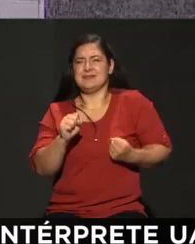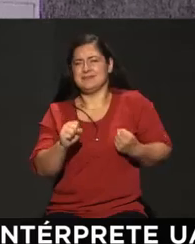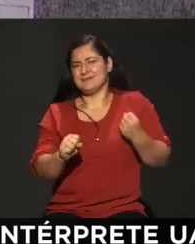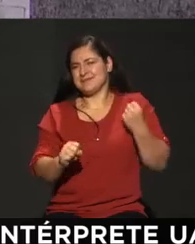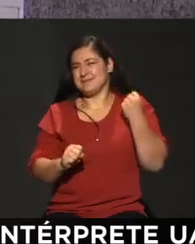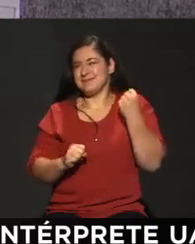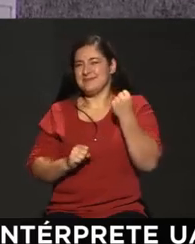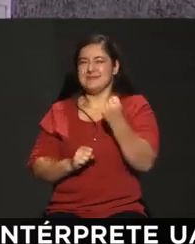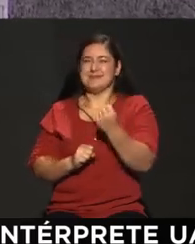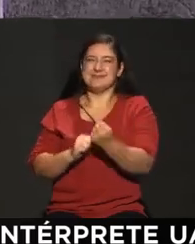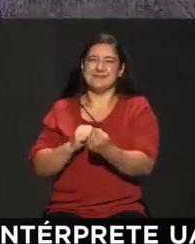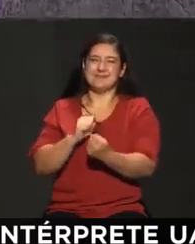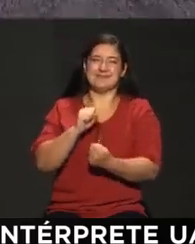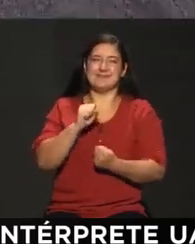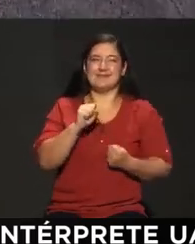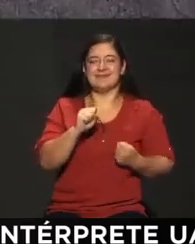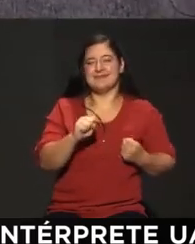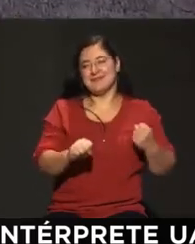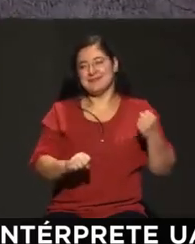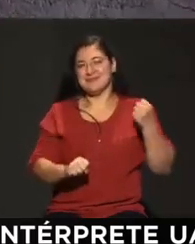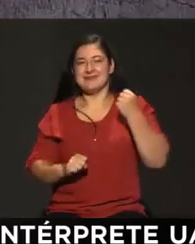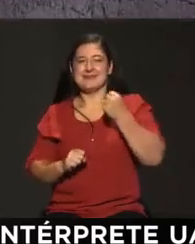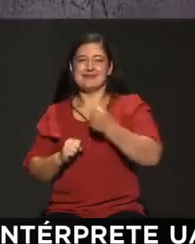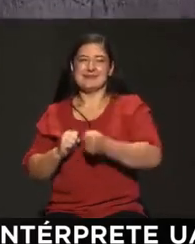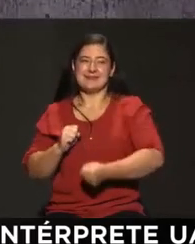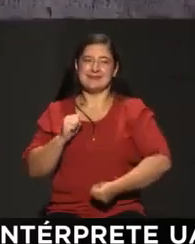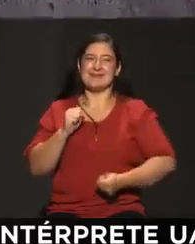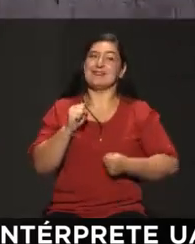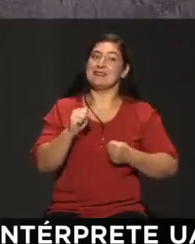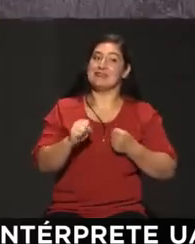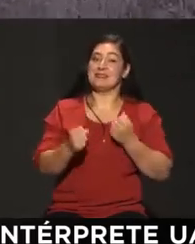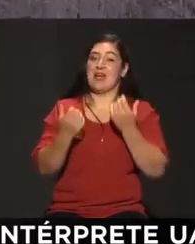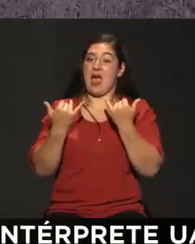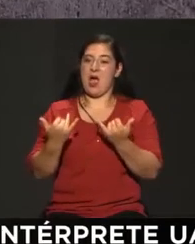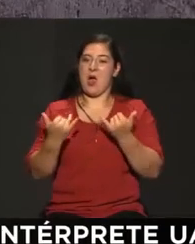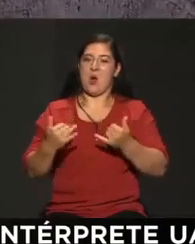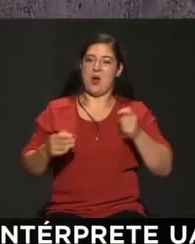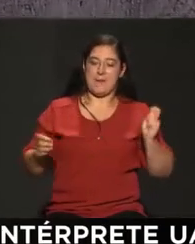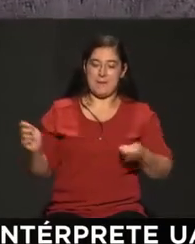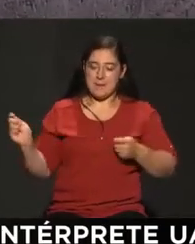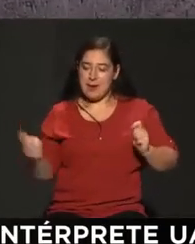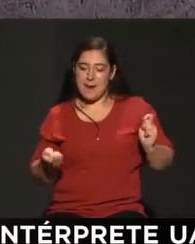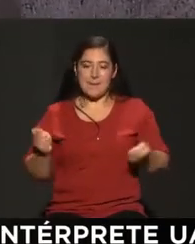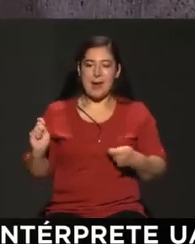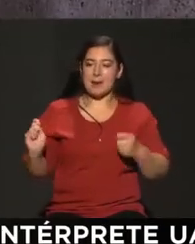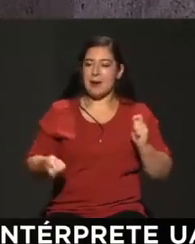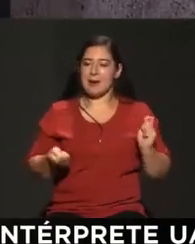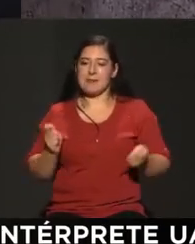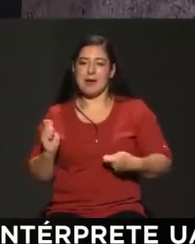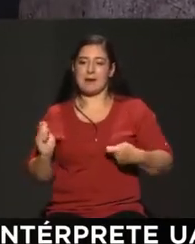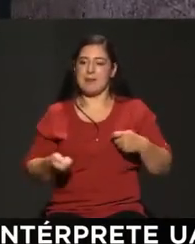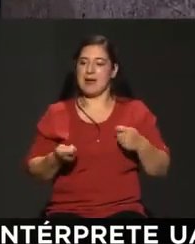Eco tambor. Eso. Contáctanos. Así que vamos a invitar el tambor para que nos regale un poquito